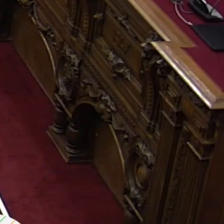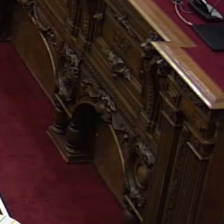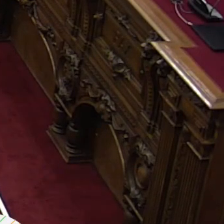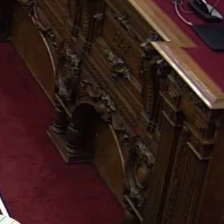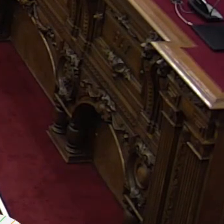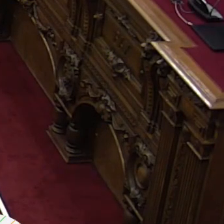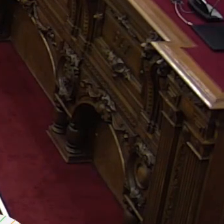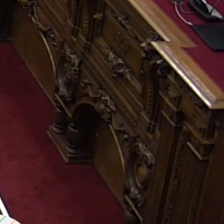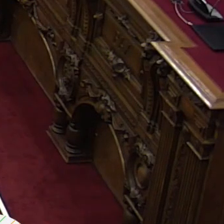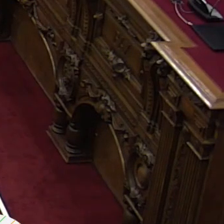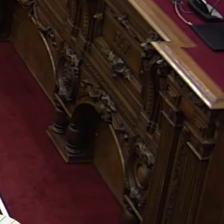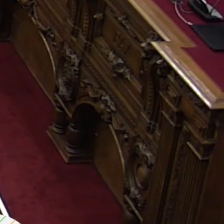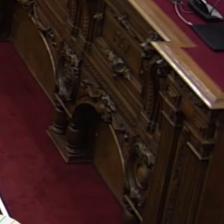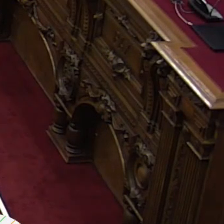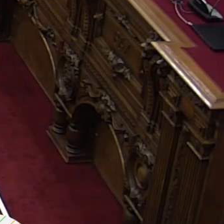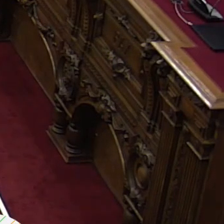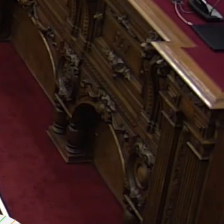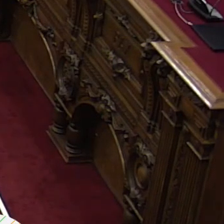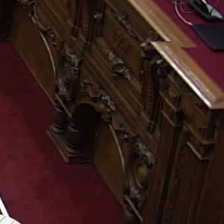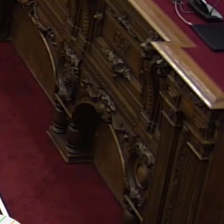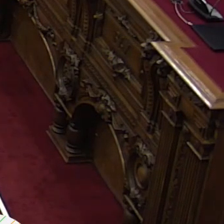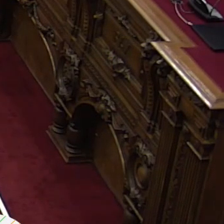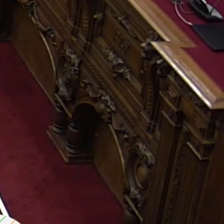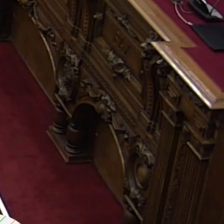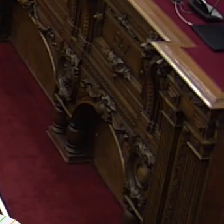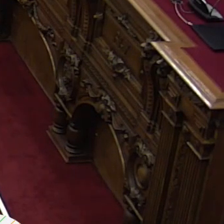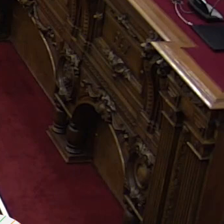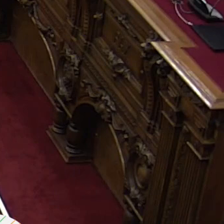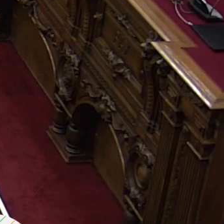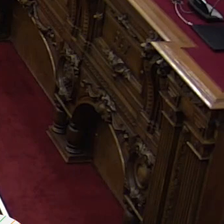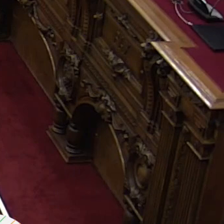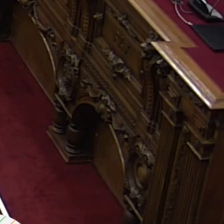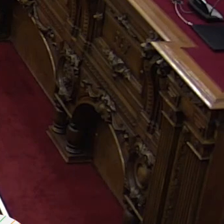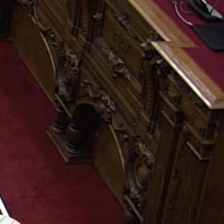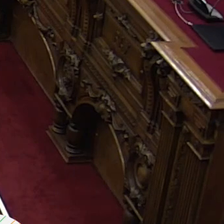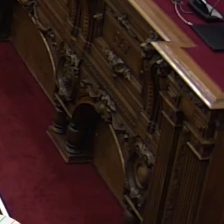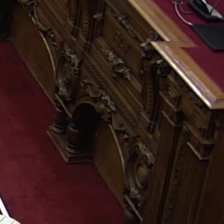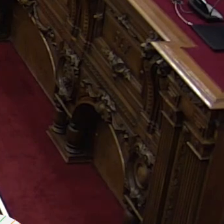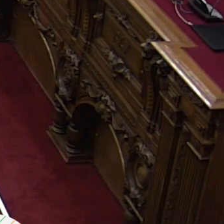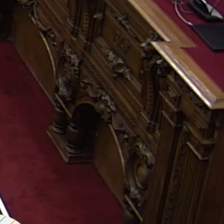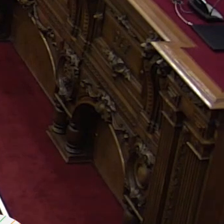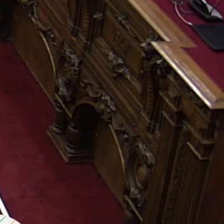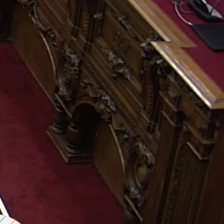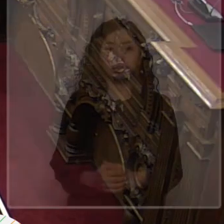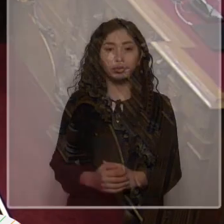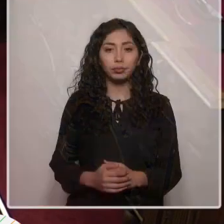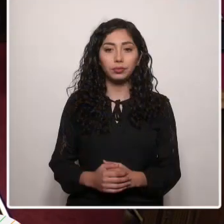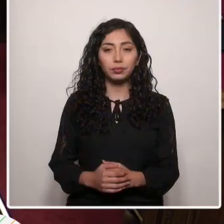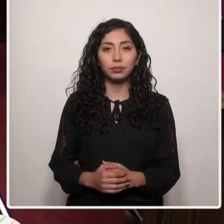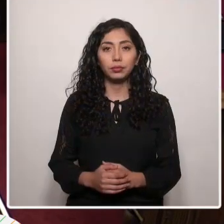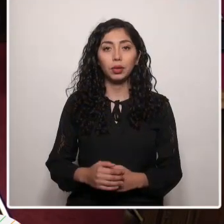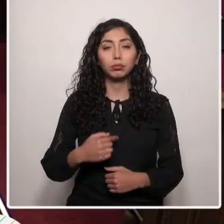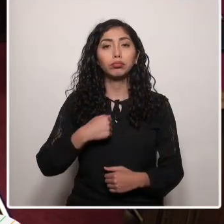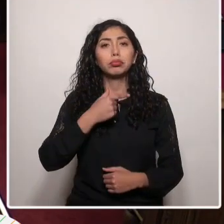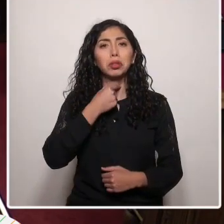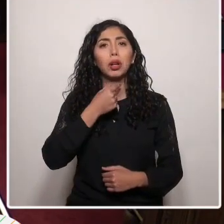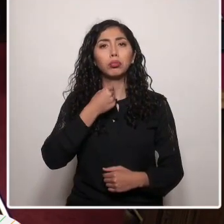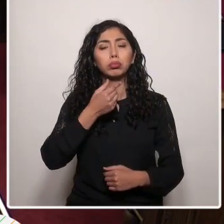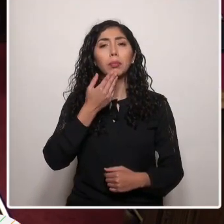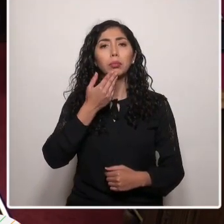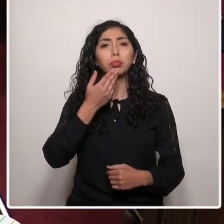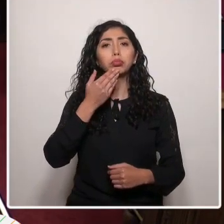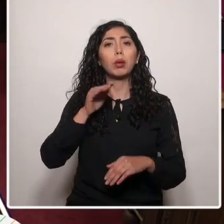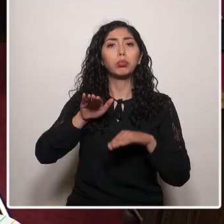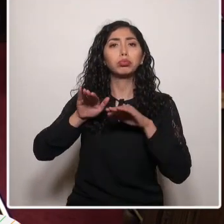Muy buenas tardes. Gracias, señor secretario. Yo quisiera adherir a las interpretaciones que han hecho los